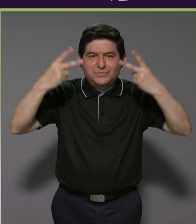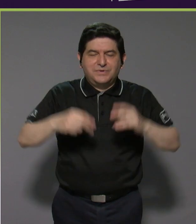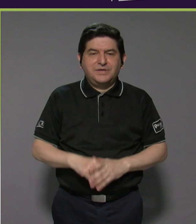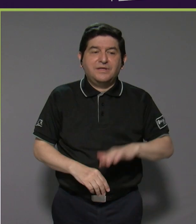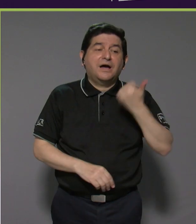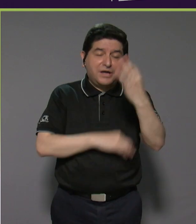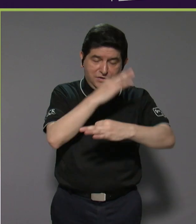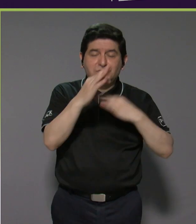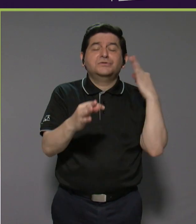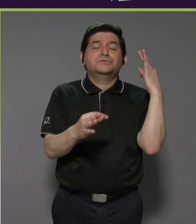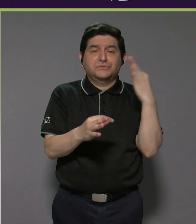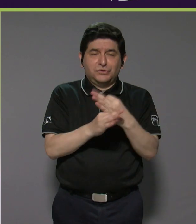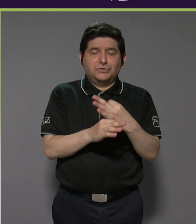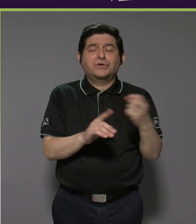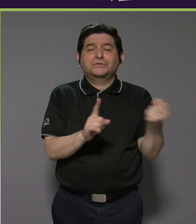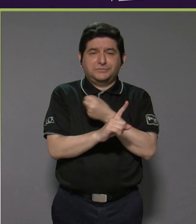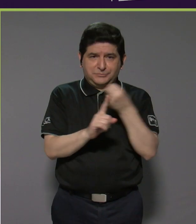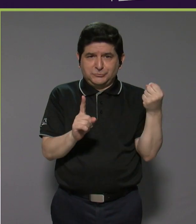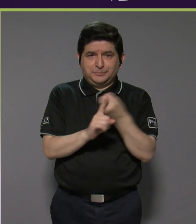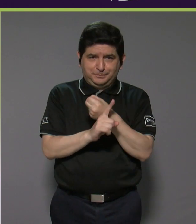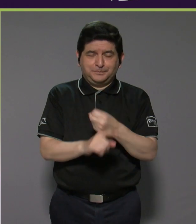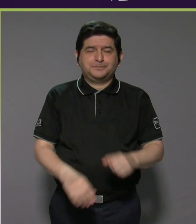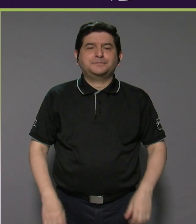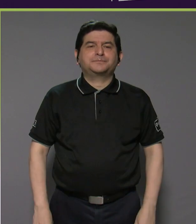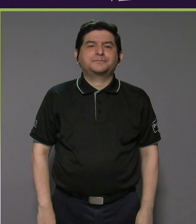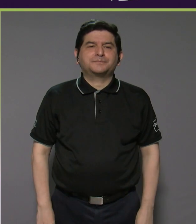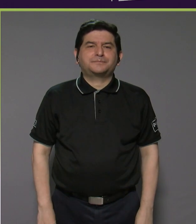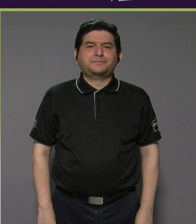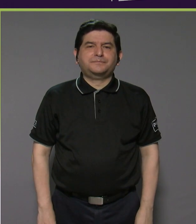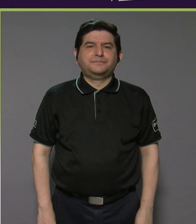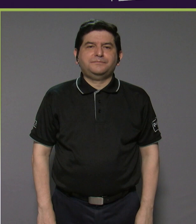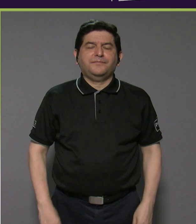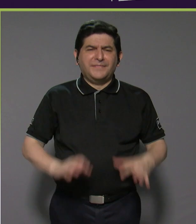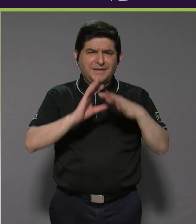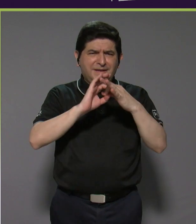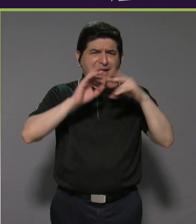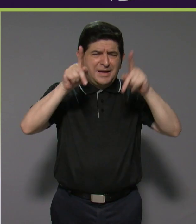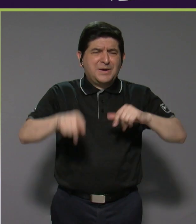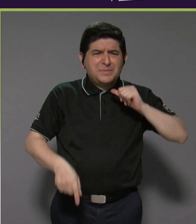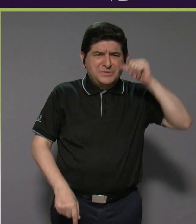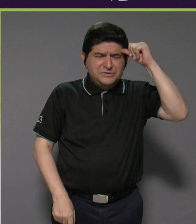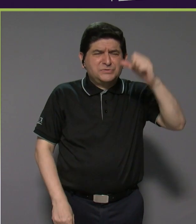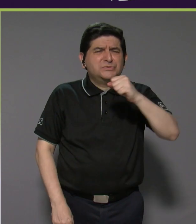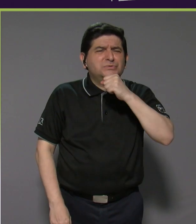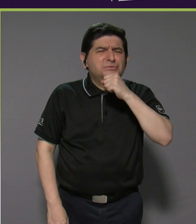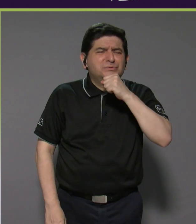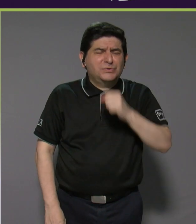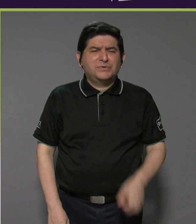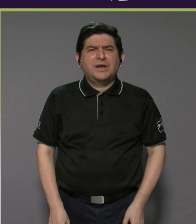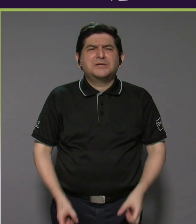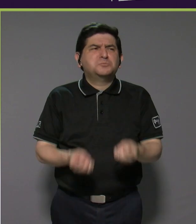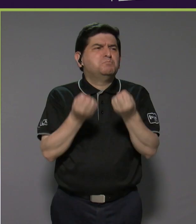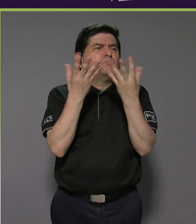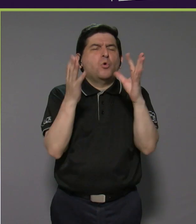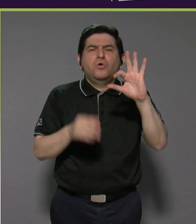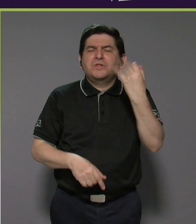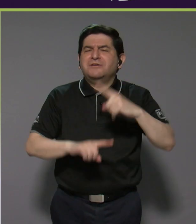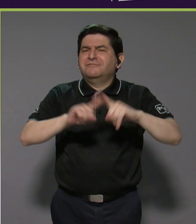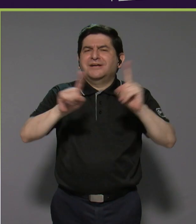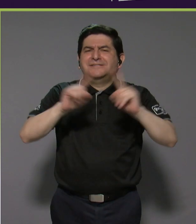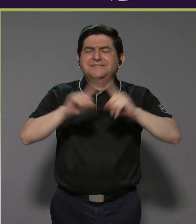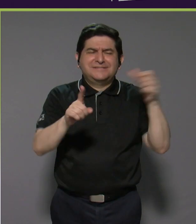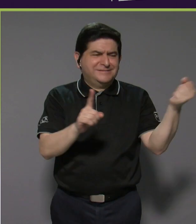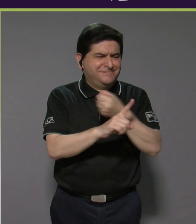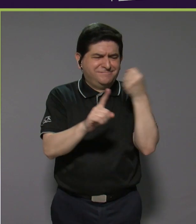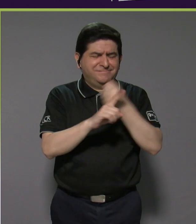otro tipo de agresión. Entonces, en cuanto a las personas mayores, hay muchas formas diferentes de